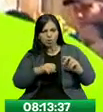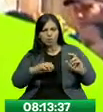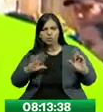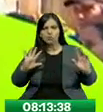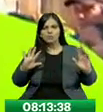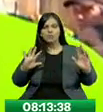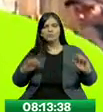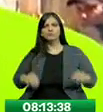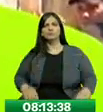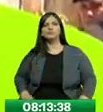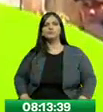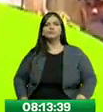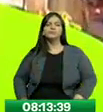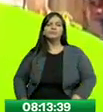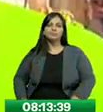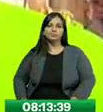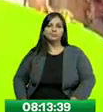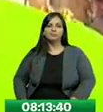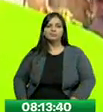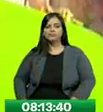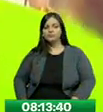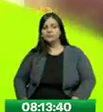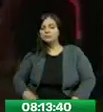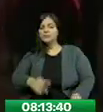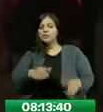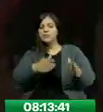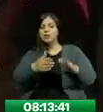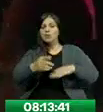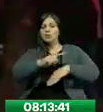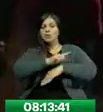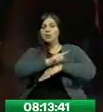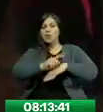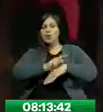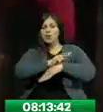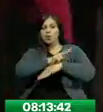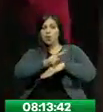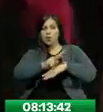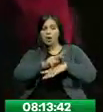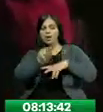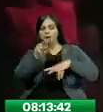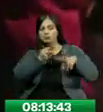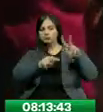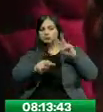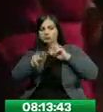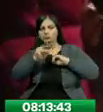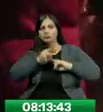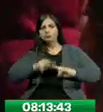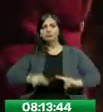persona ha fallecido en el lapso de 2 o 3 horas. Informó Julio César Saúl.